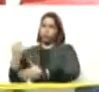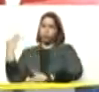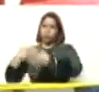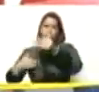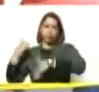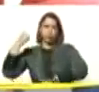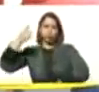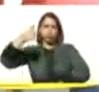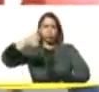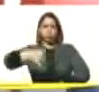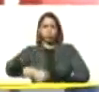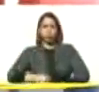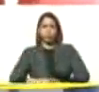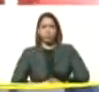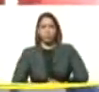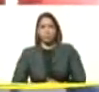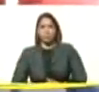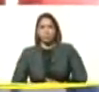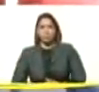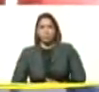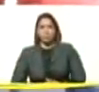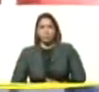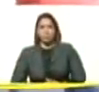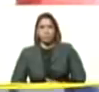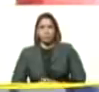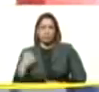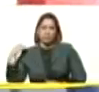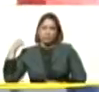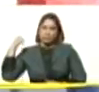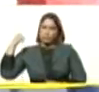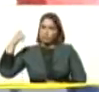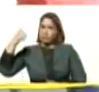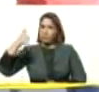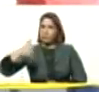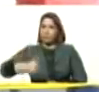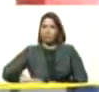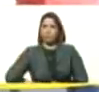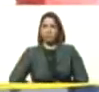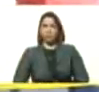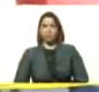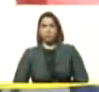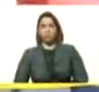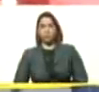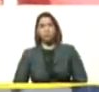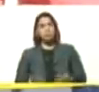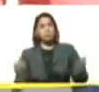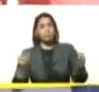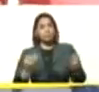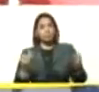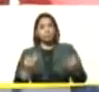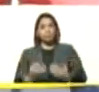en esta lucha de años, de siempre.